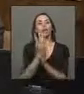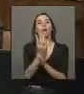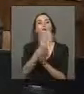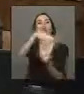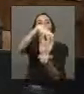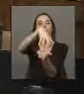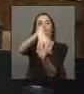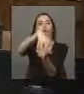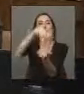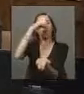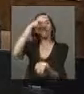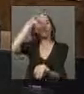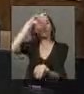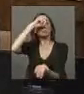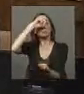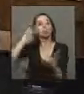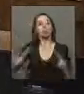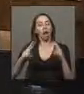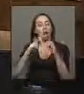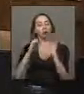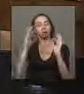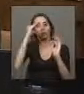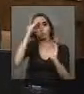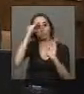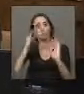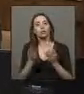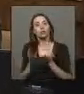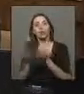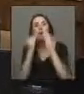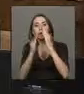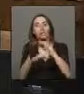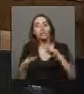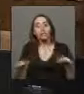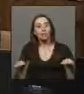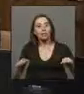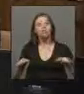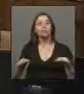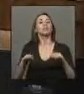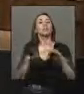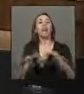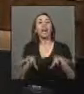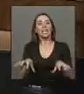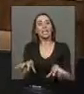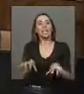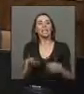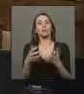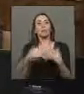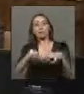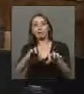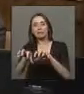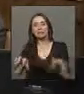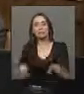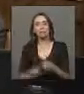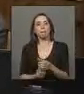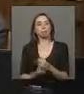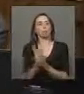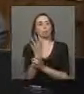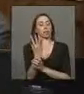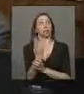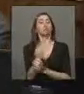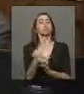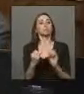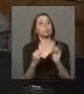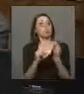de alta complejidad, especializado en la atención pediátrica, con instalaciones y equipamiento moderno. Un segundo